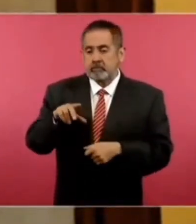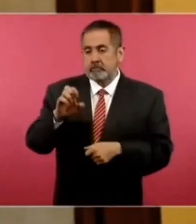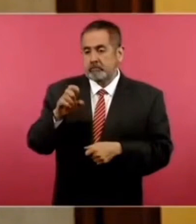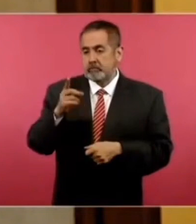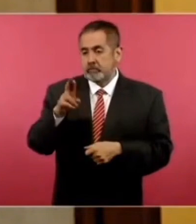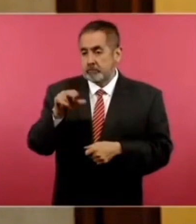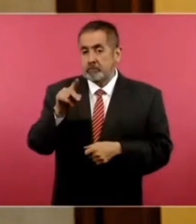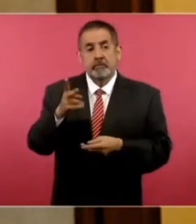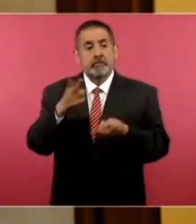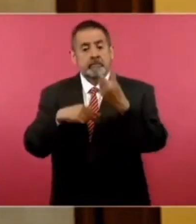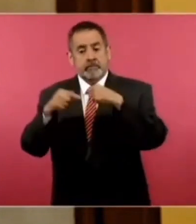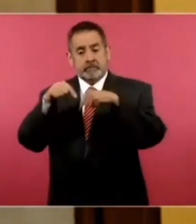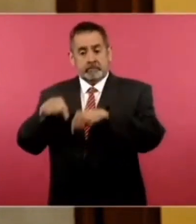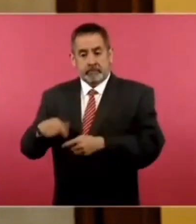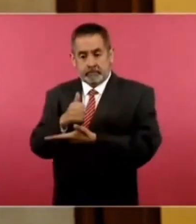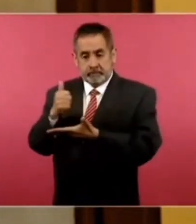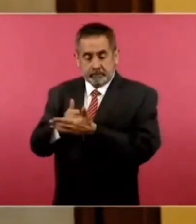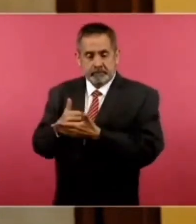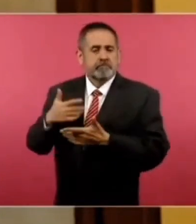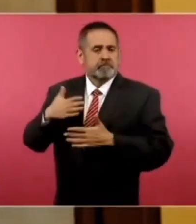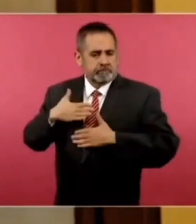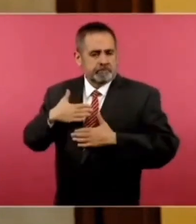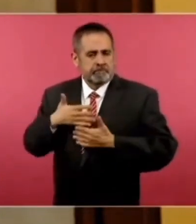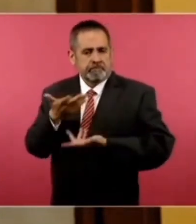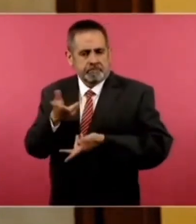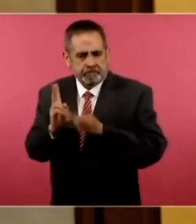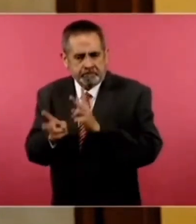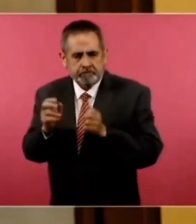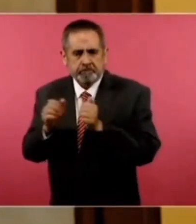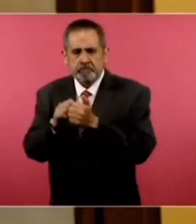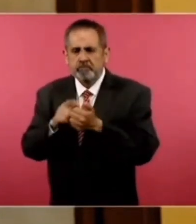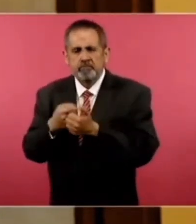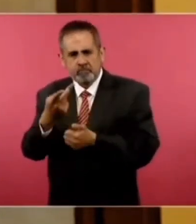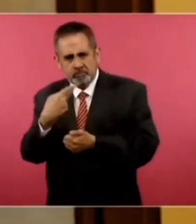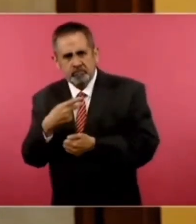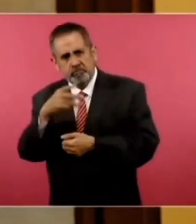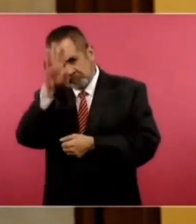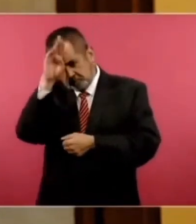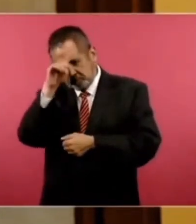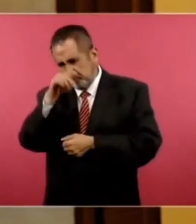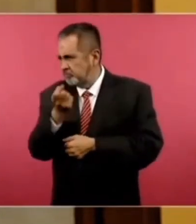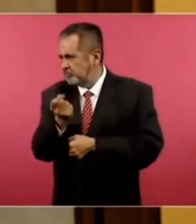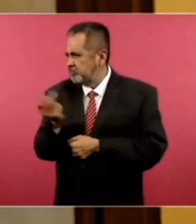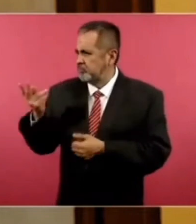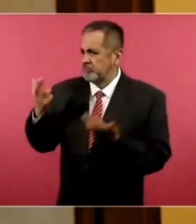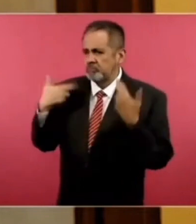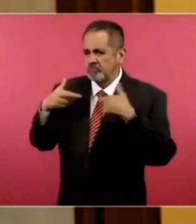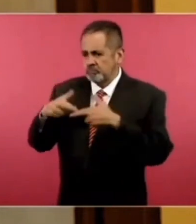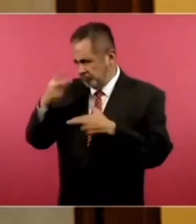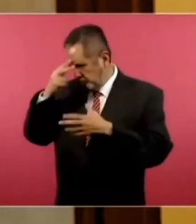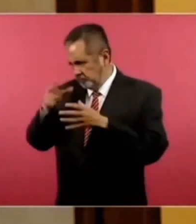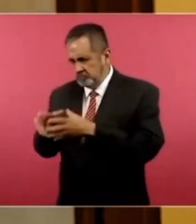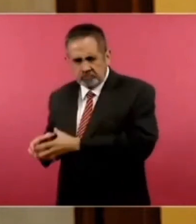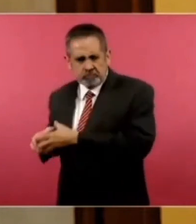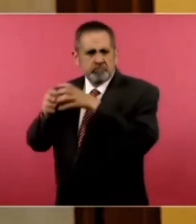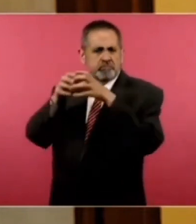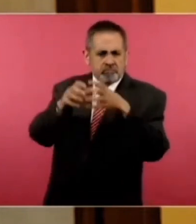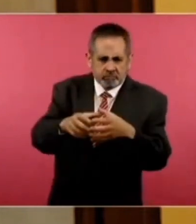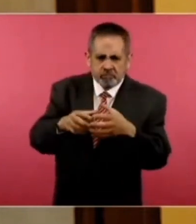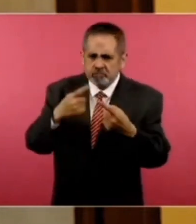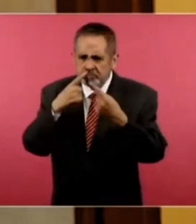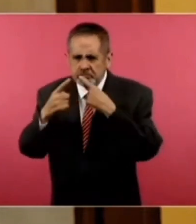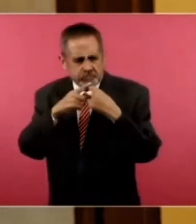vino a la capital. Le ofrecí que enviáramos a Monterrey a algunos maestros de México a fin